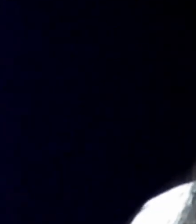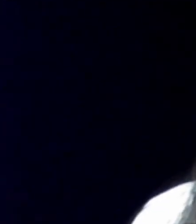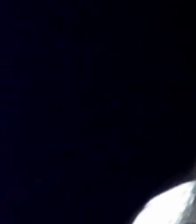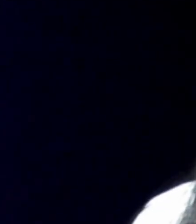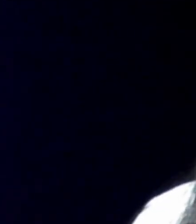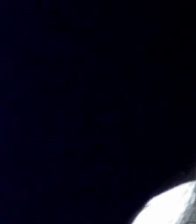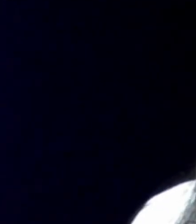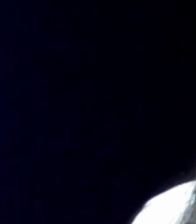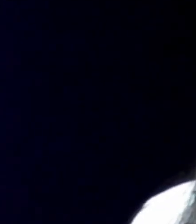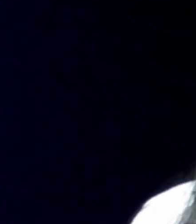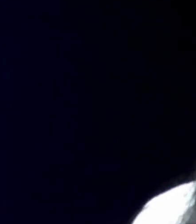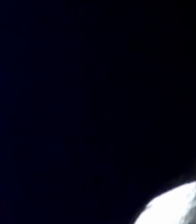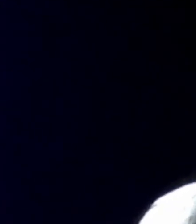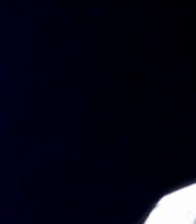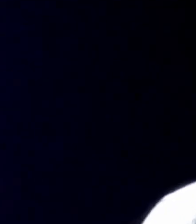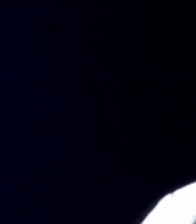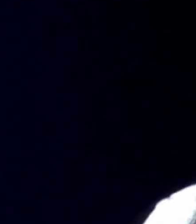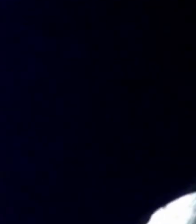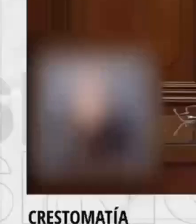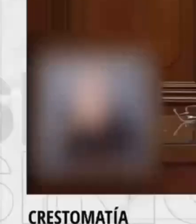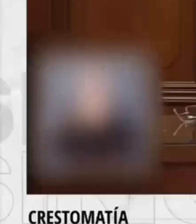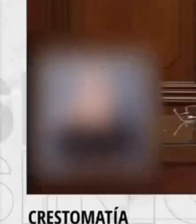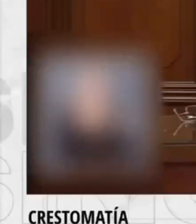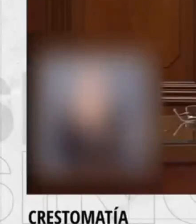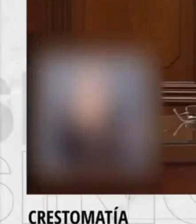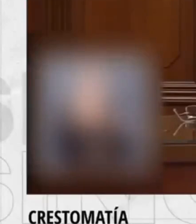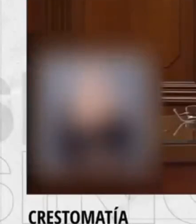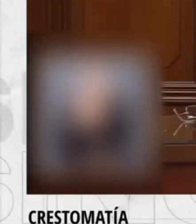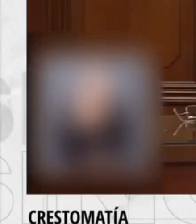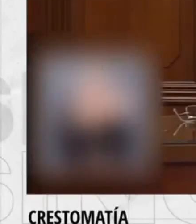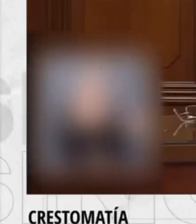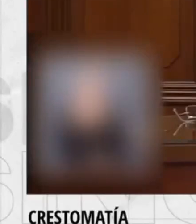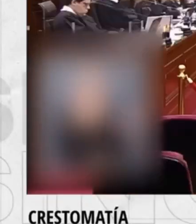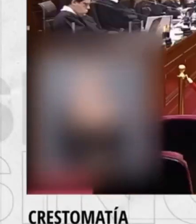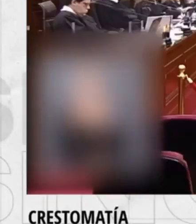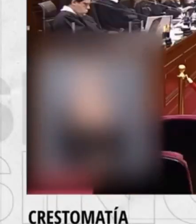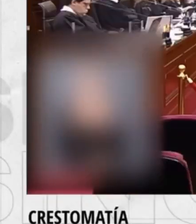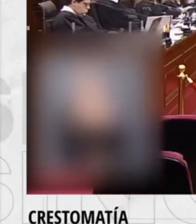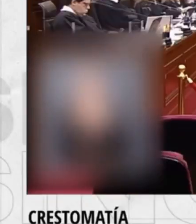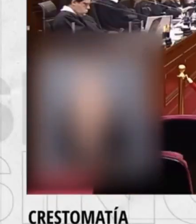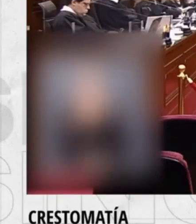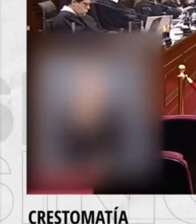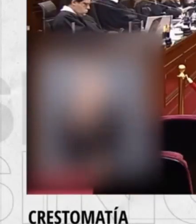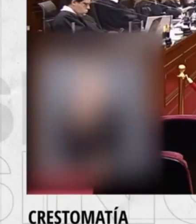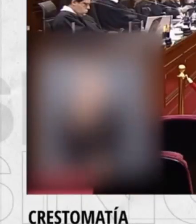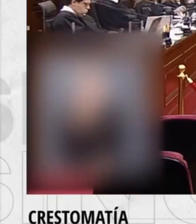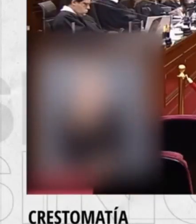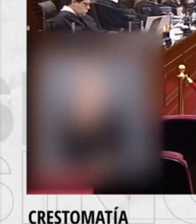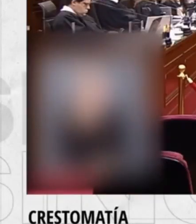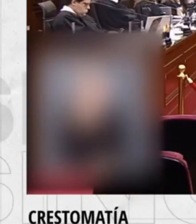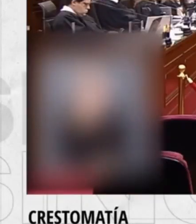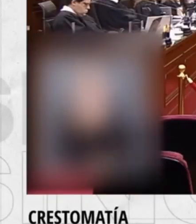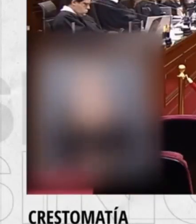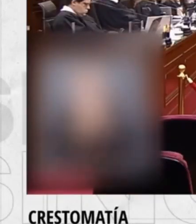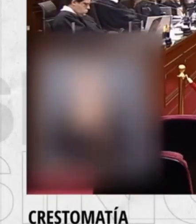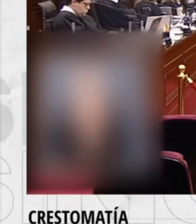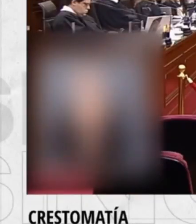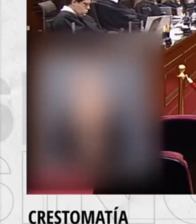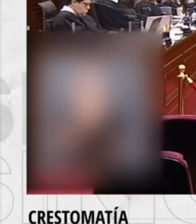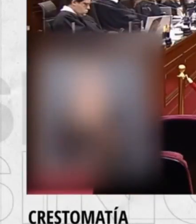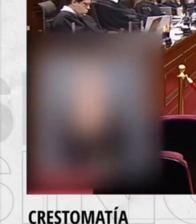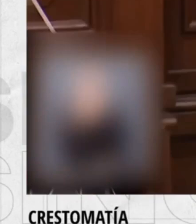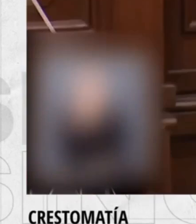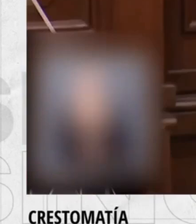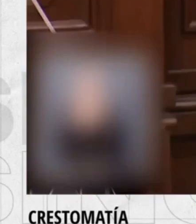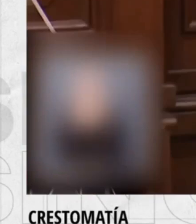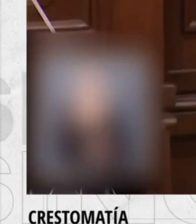vemos evidencias de sus corruptelas. Y en el caso de la ley eléctrica, pues decir que el sentido del proyecto pues venía